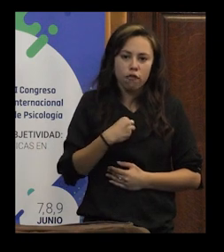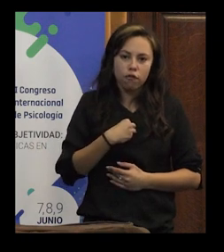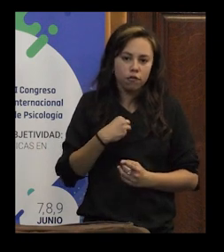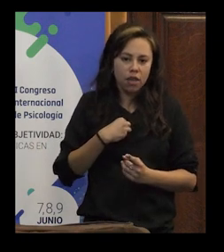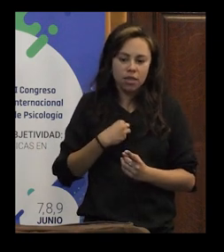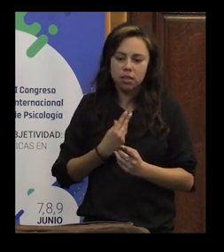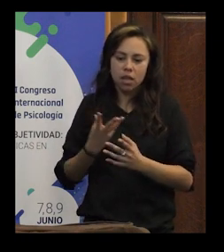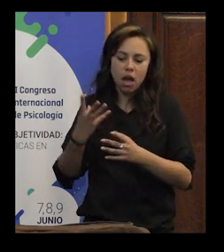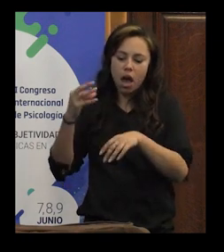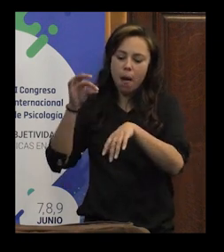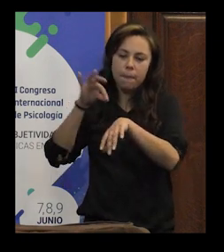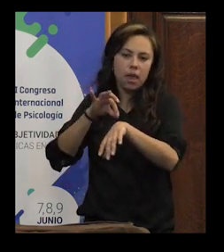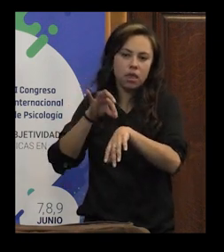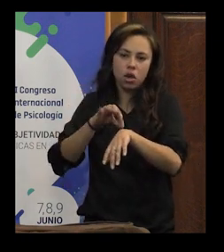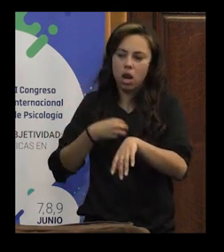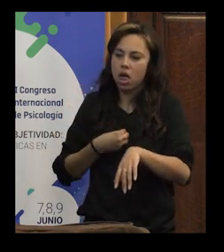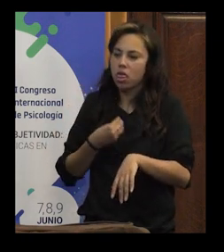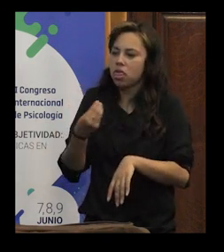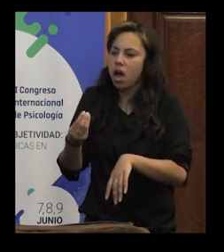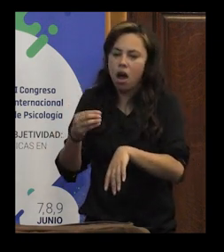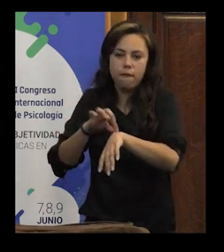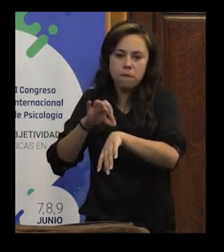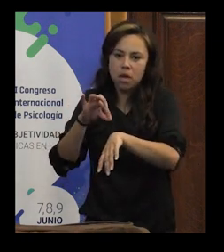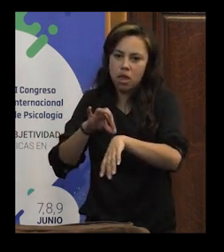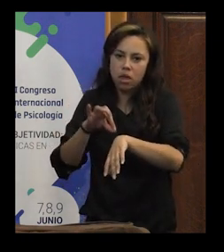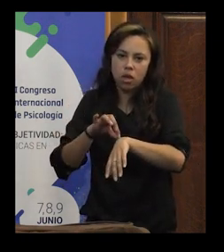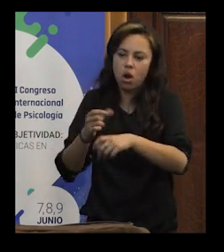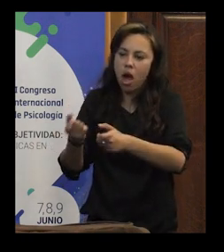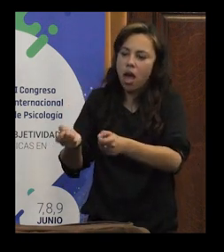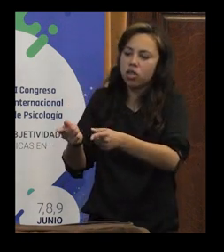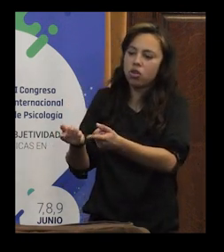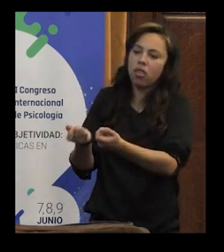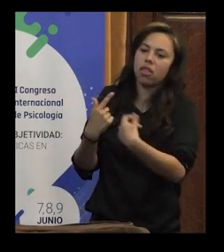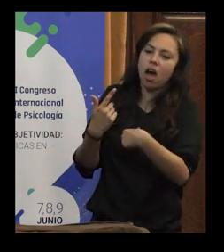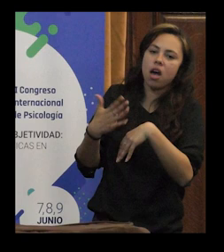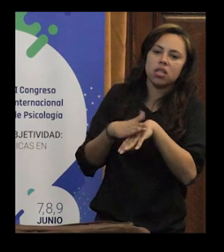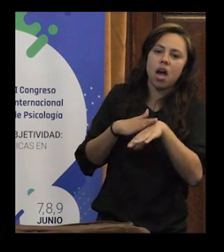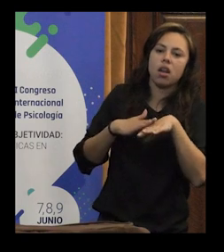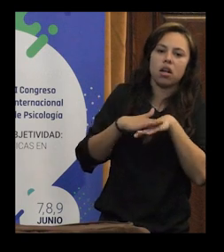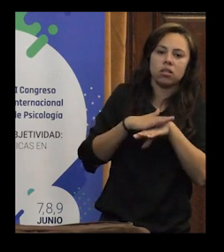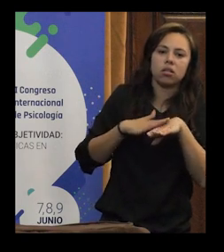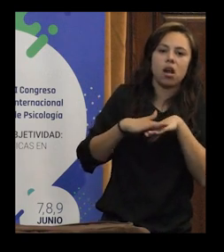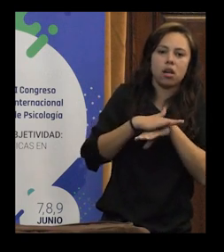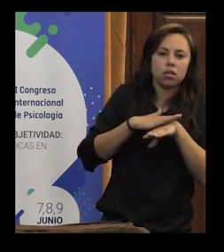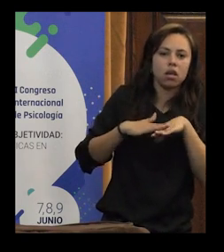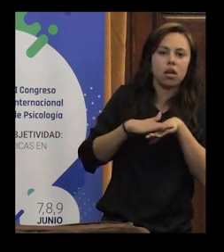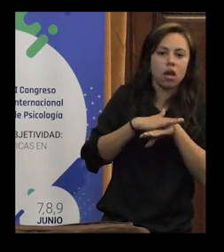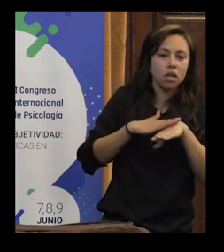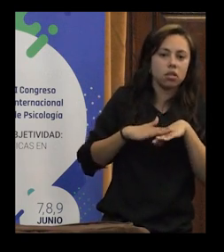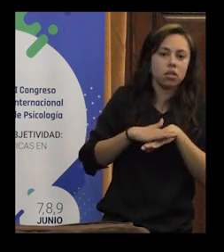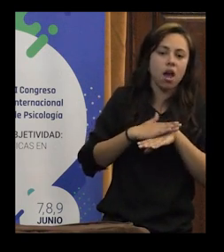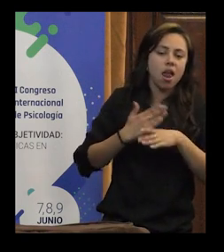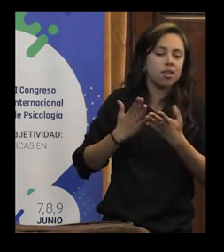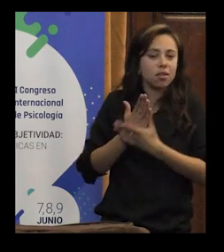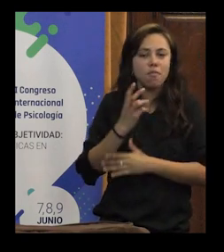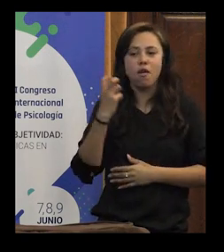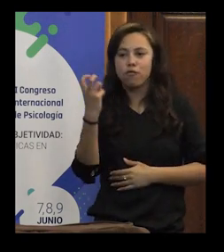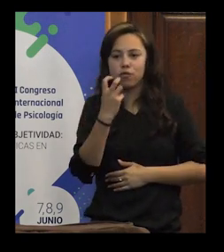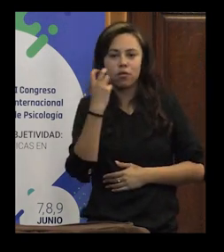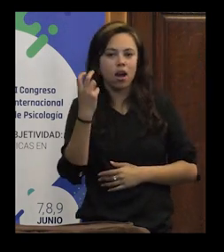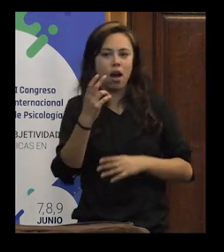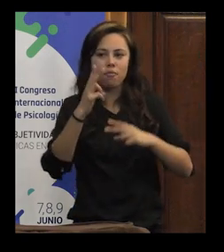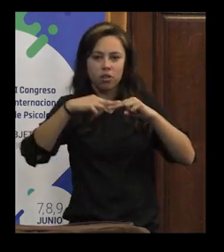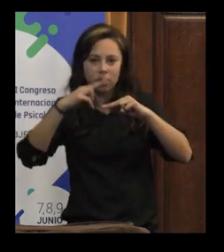Huntington, la difusión de información y resultados de investigación en foros de la Internet,